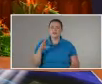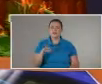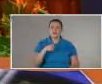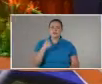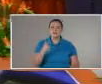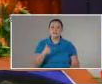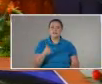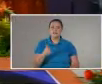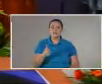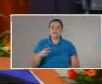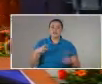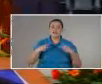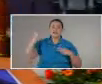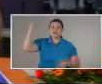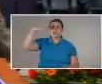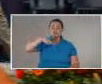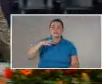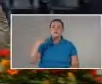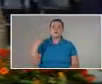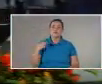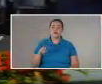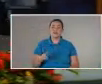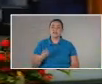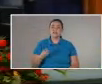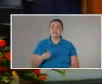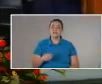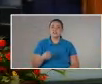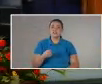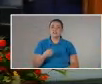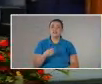el que sufre, que Dios mismo lo va a consolar.